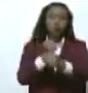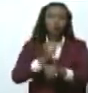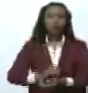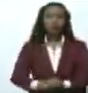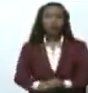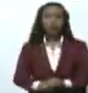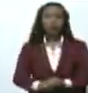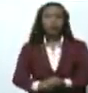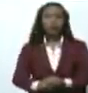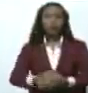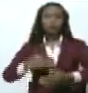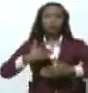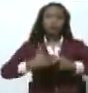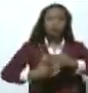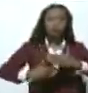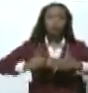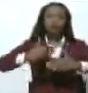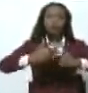transcurrió